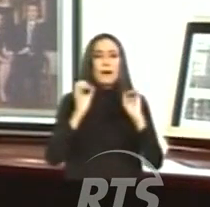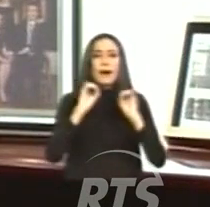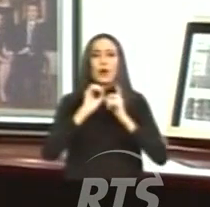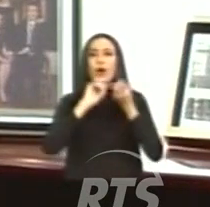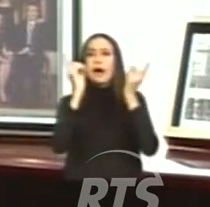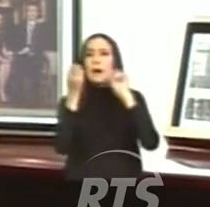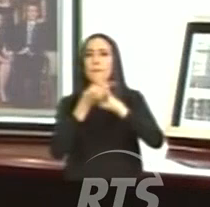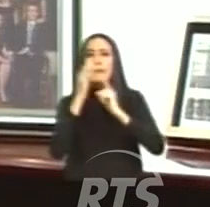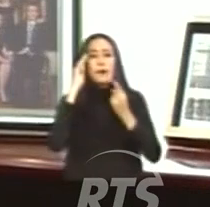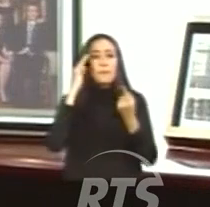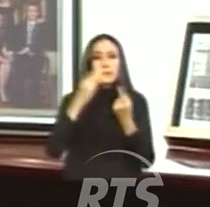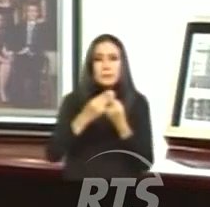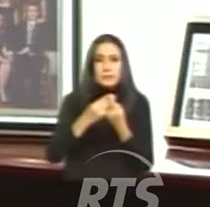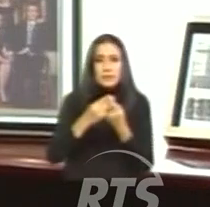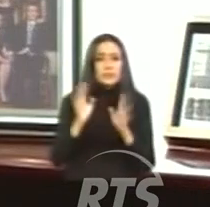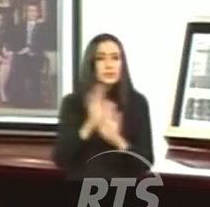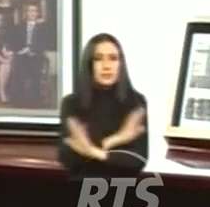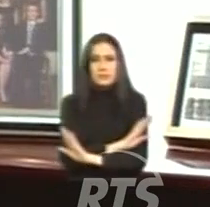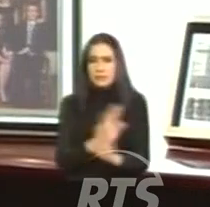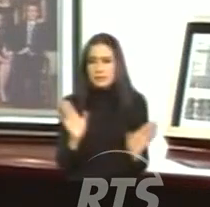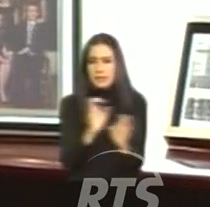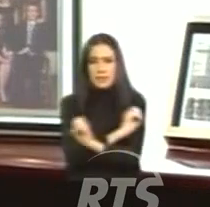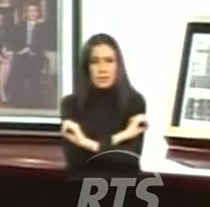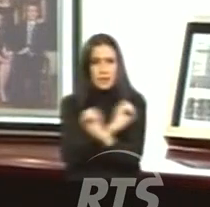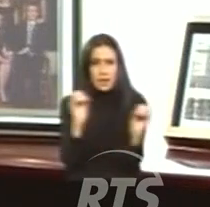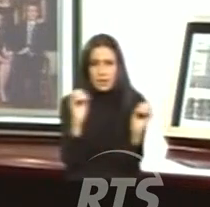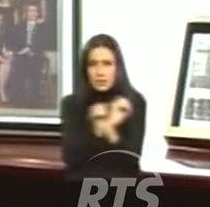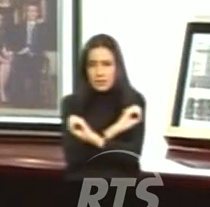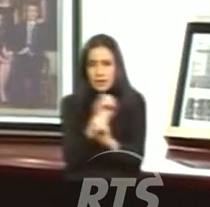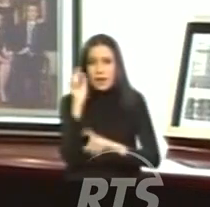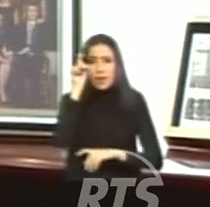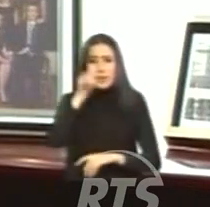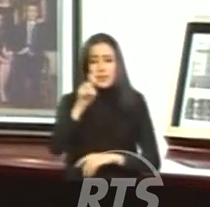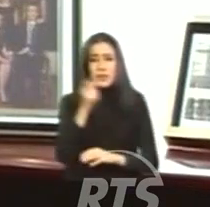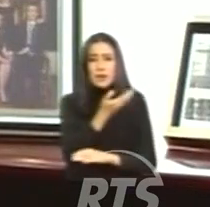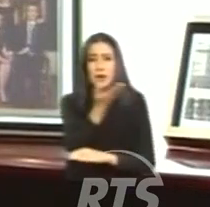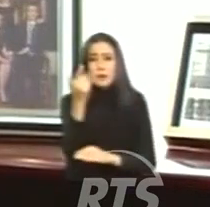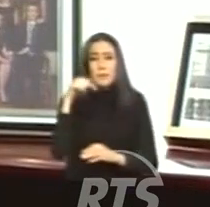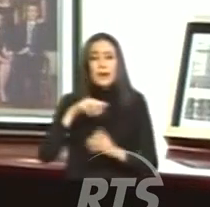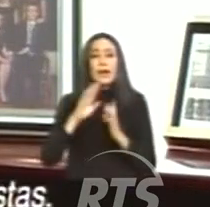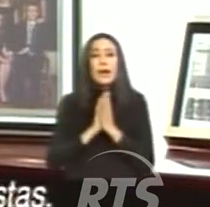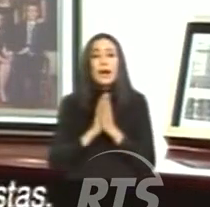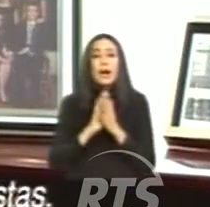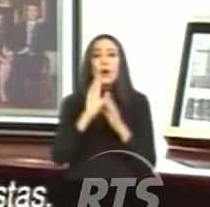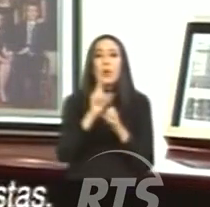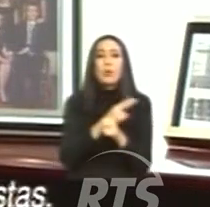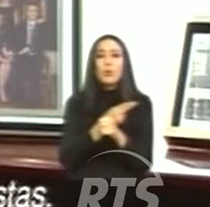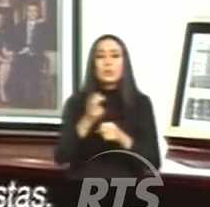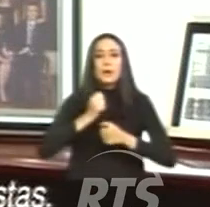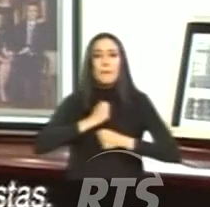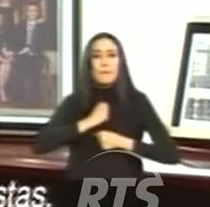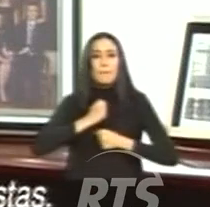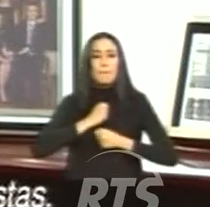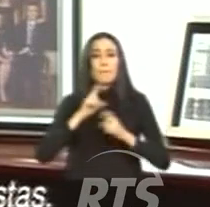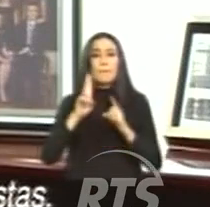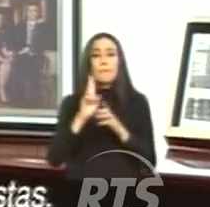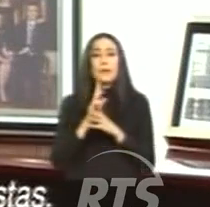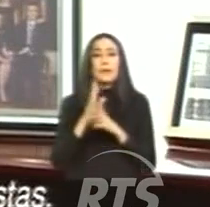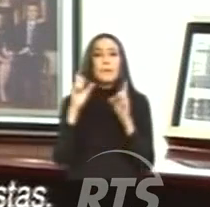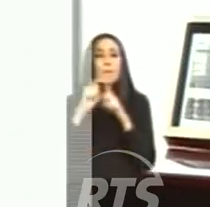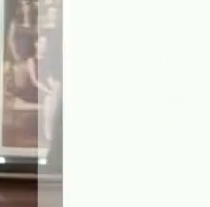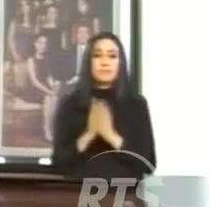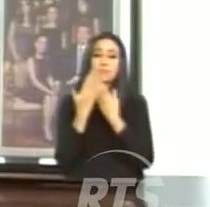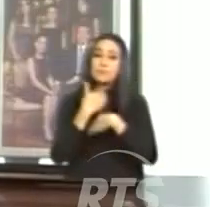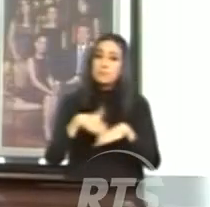mis decisiones. Y nadie debe ni puede valerse de esa palabra para fines políticos, personales o